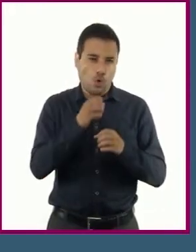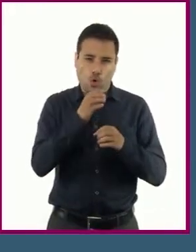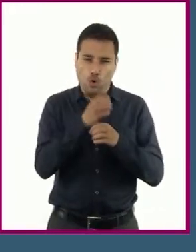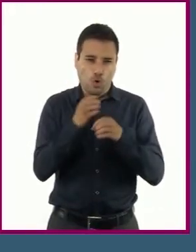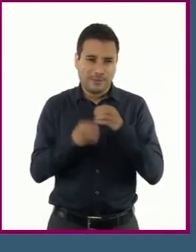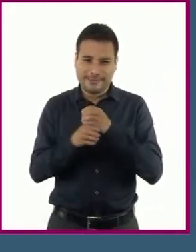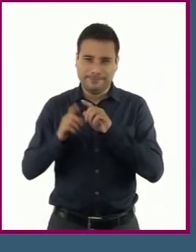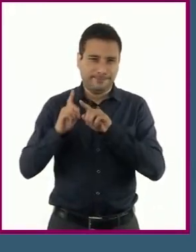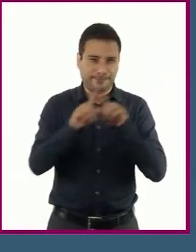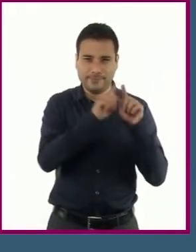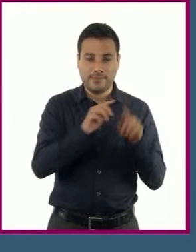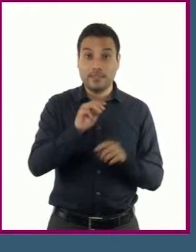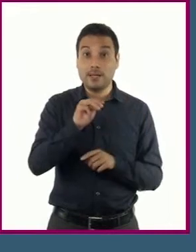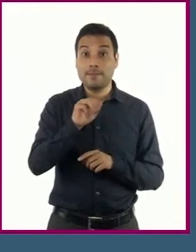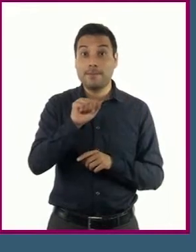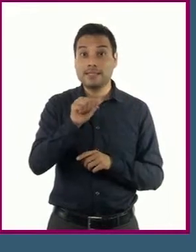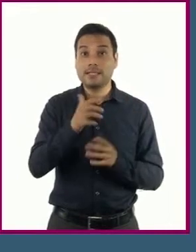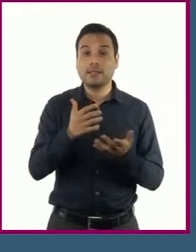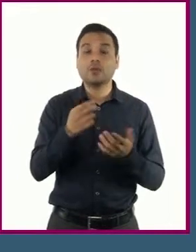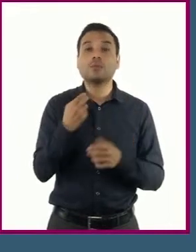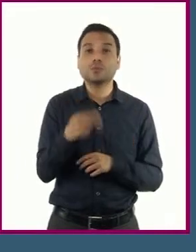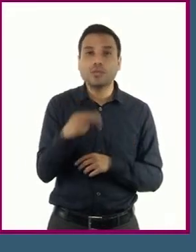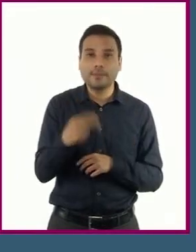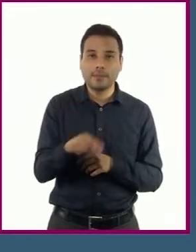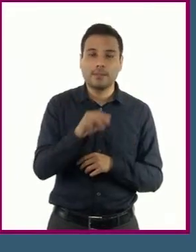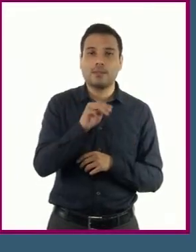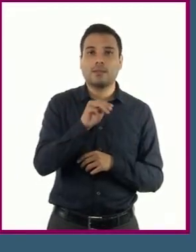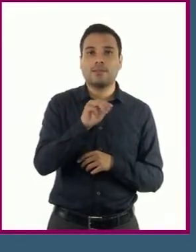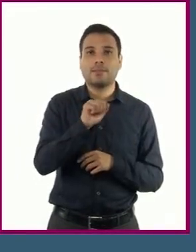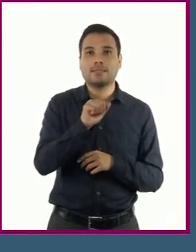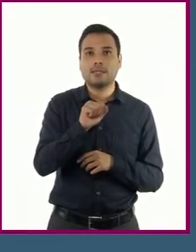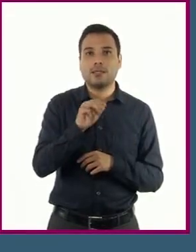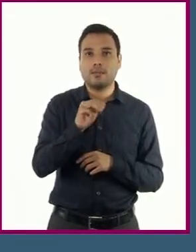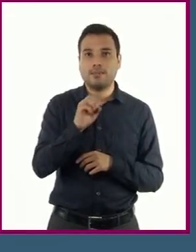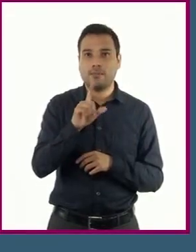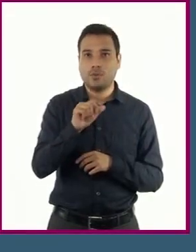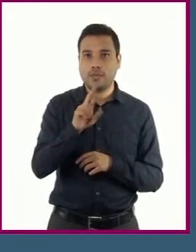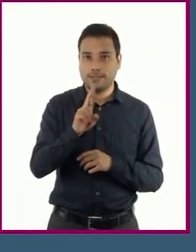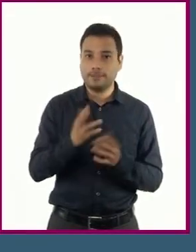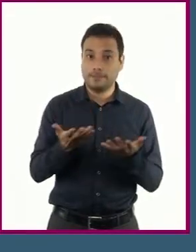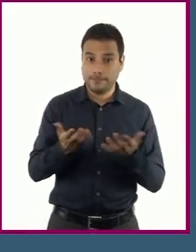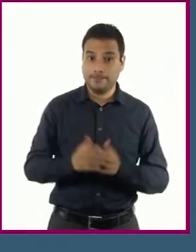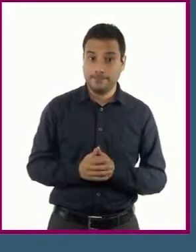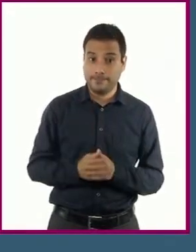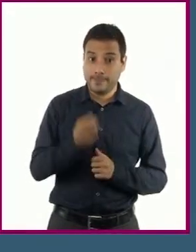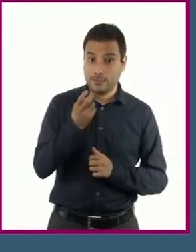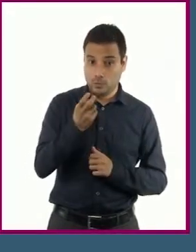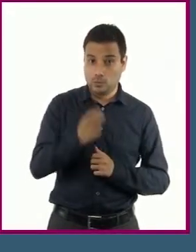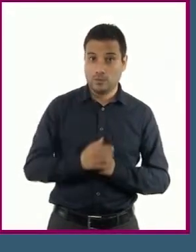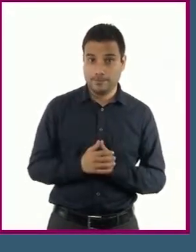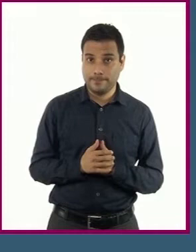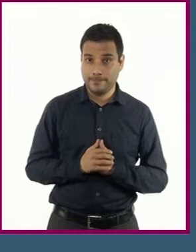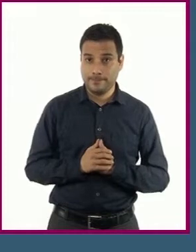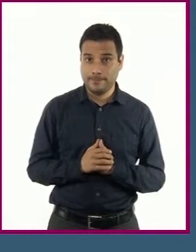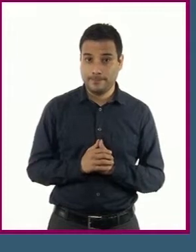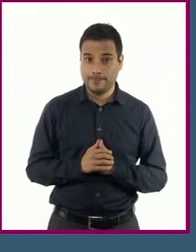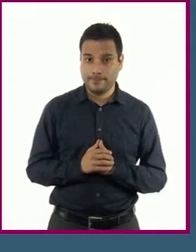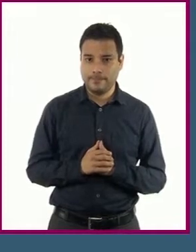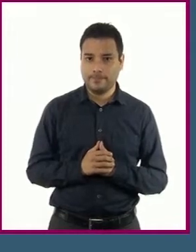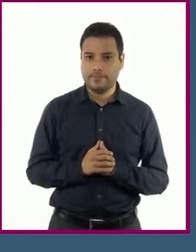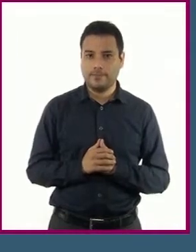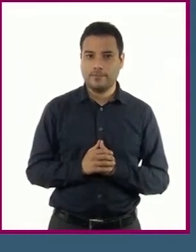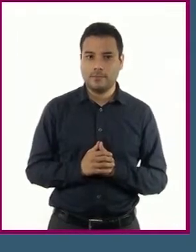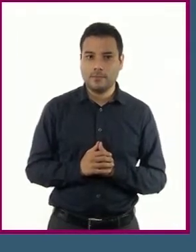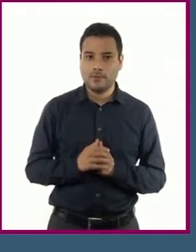como masa molar. La masa molar de cualquier elemento es numéricamente igual a su masa atómica y tiene